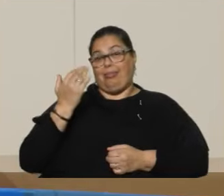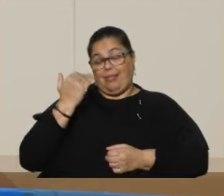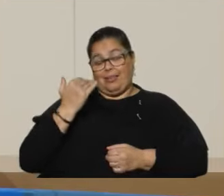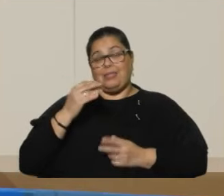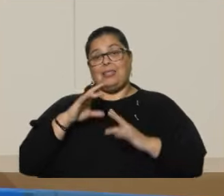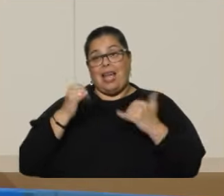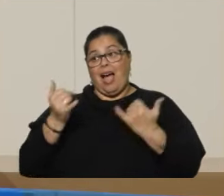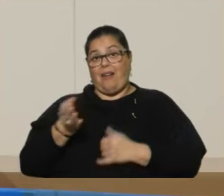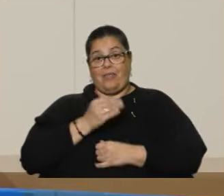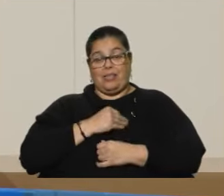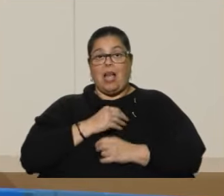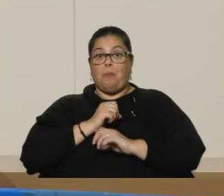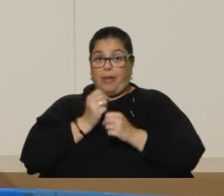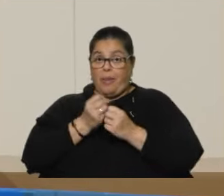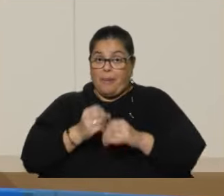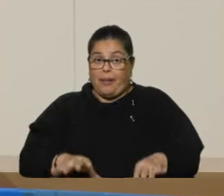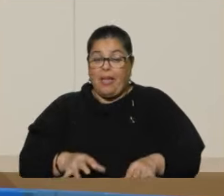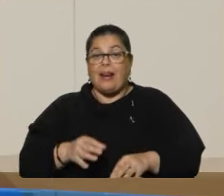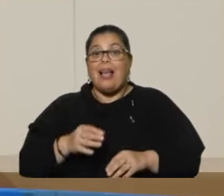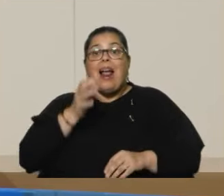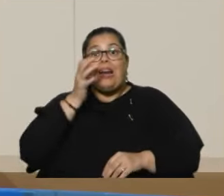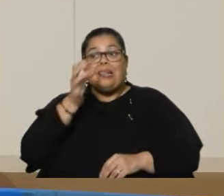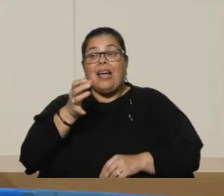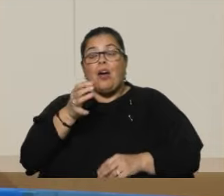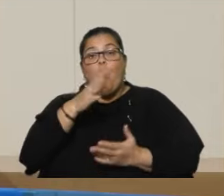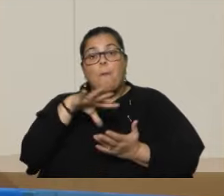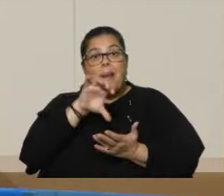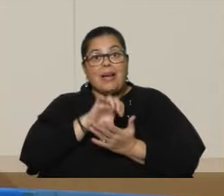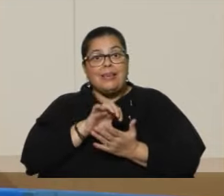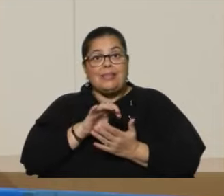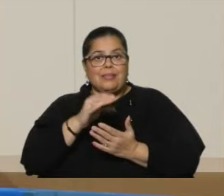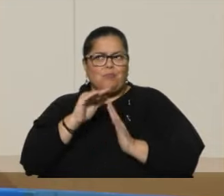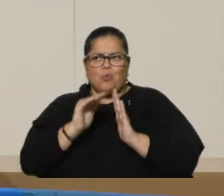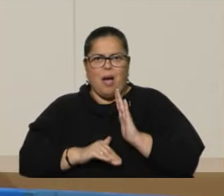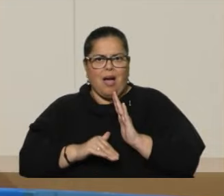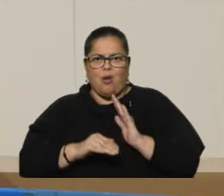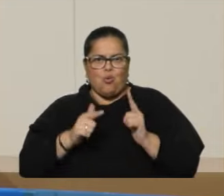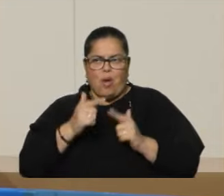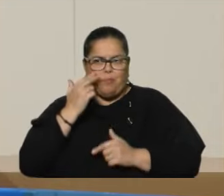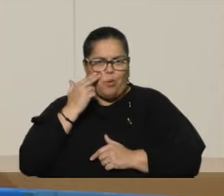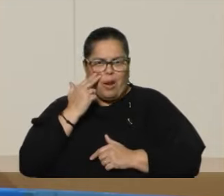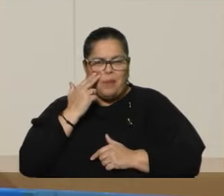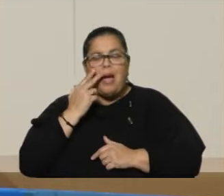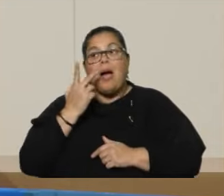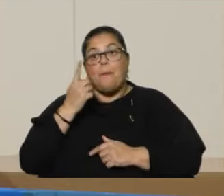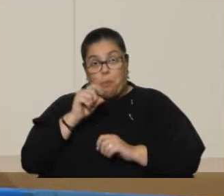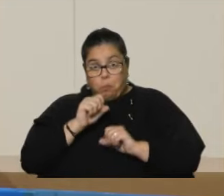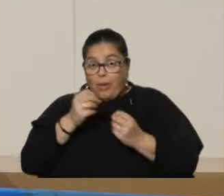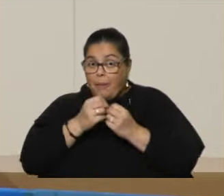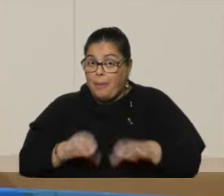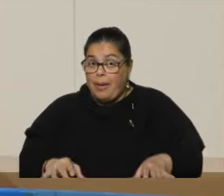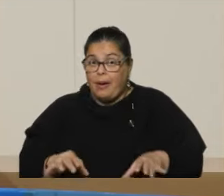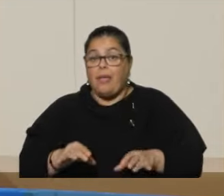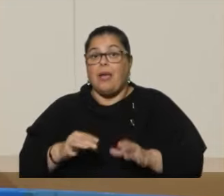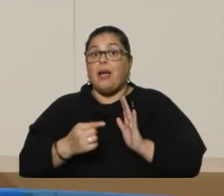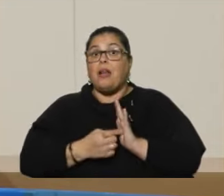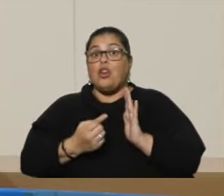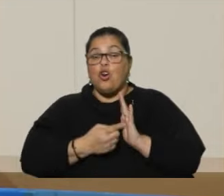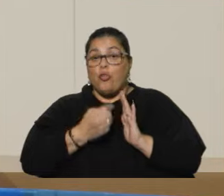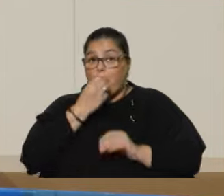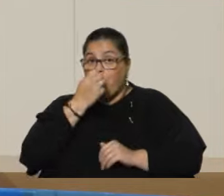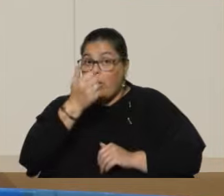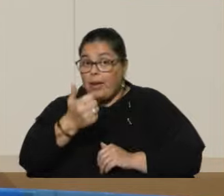perder el riesgo país, van a perder el riesgo país. Bueno, hoy estamos lejos de eso. Que no quiere decir que no hay trabajo, lo que quiere decir que hay una tentación a igualar. Bueno, estamos más o menos lo